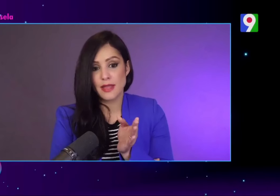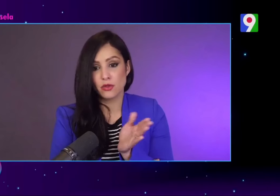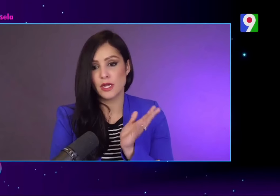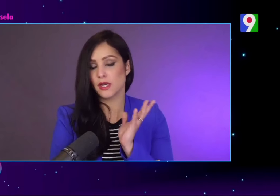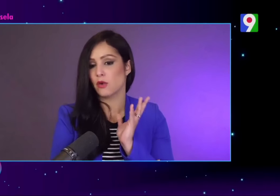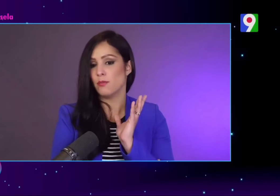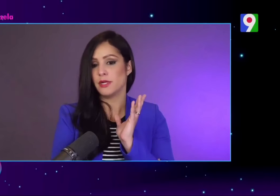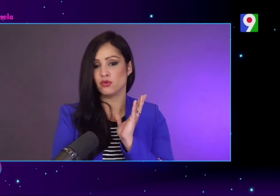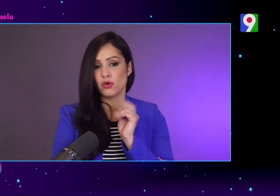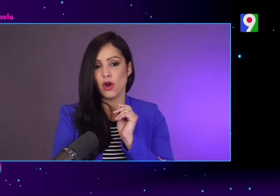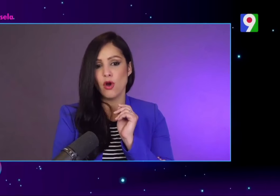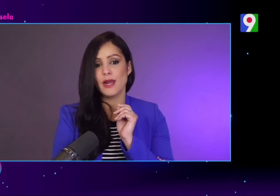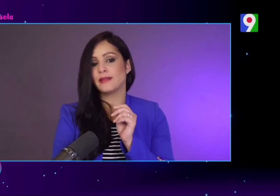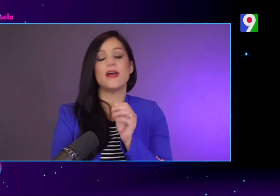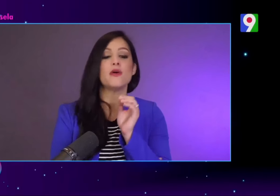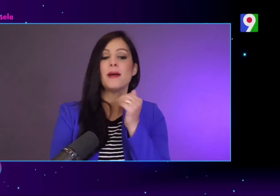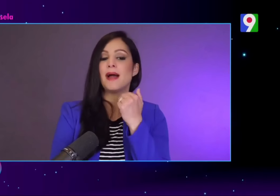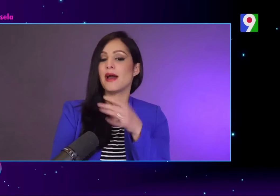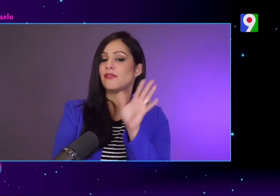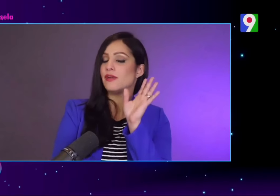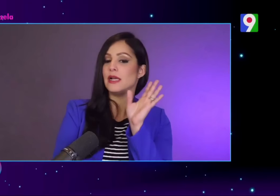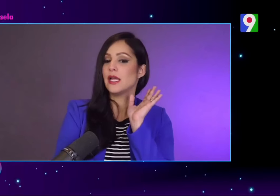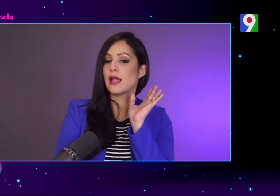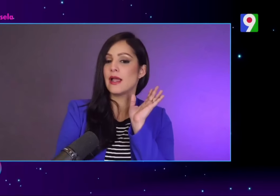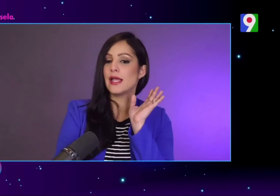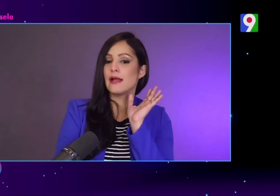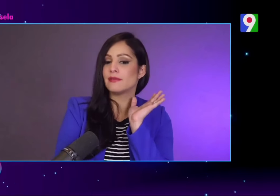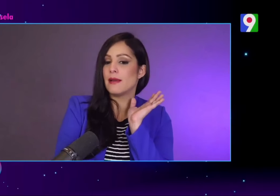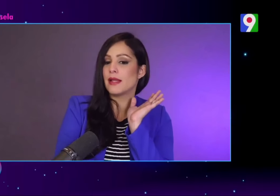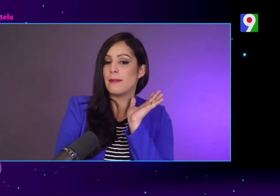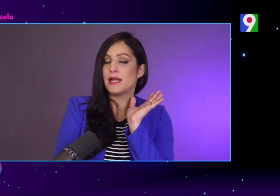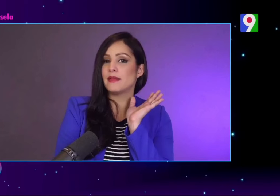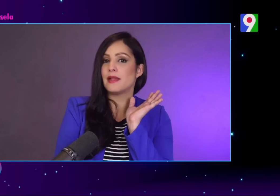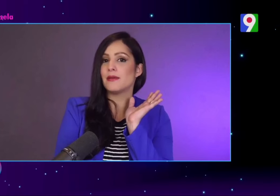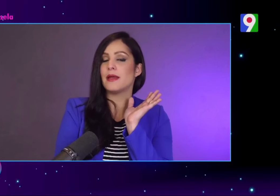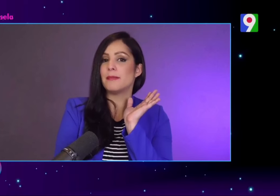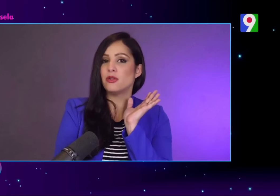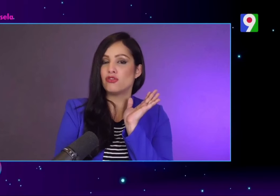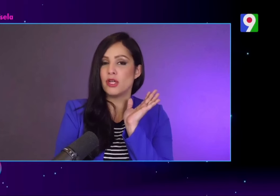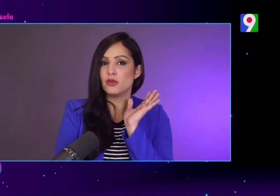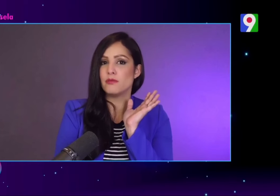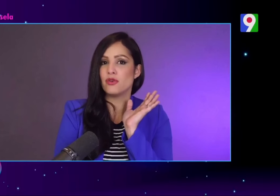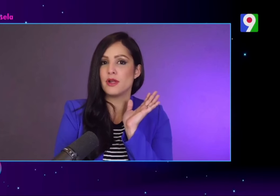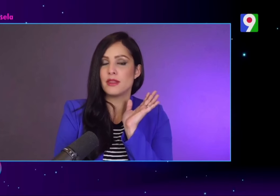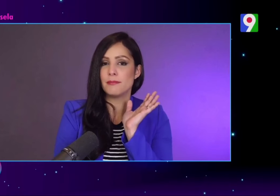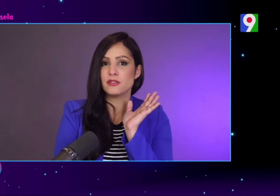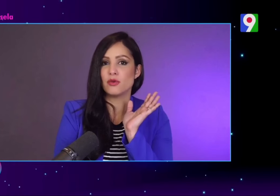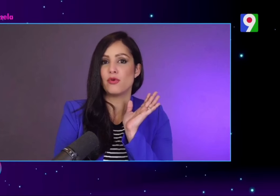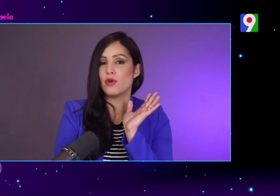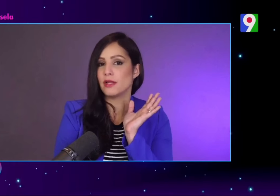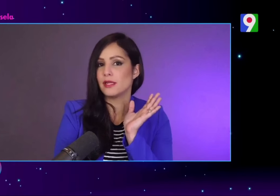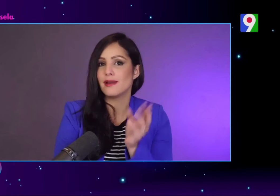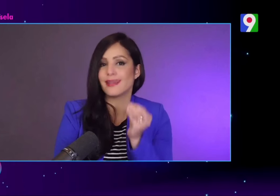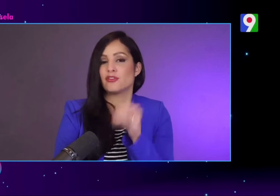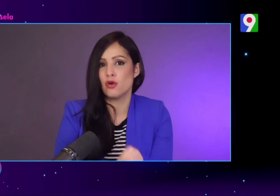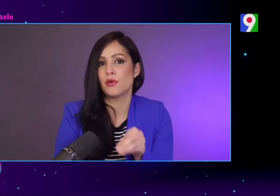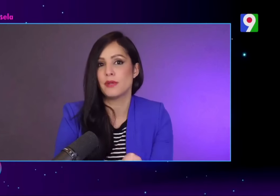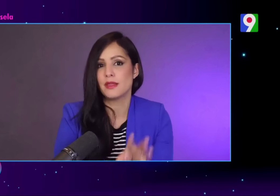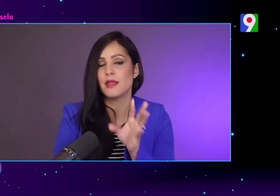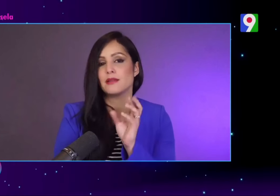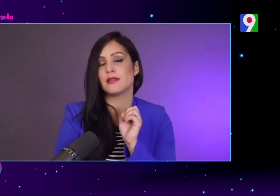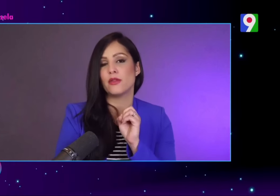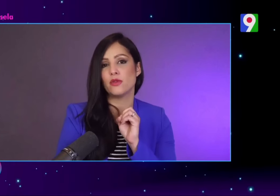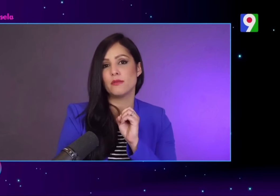el estado tiene que cumplir su rol o el estado va a pagar feliz y y campante de la vida 10000 millones de pesos por unas tierras que son